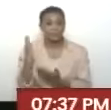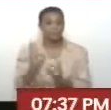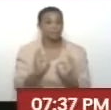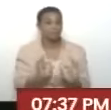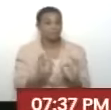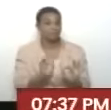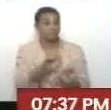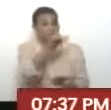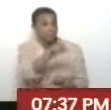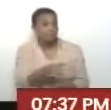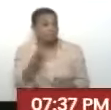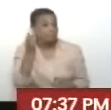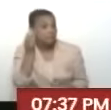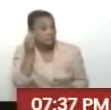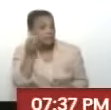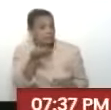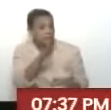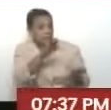María Alexandra